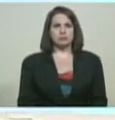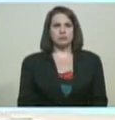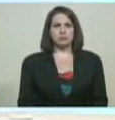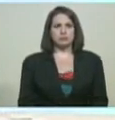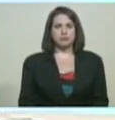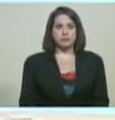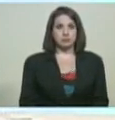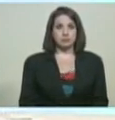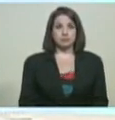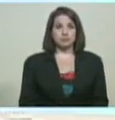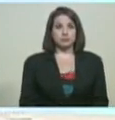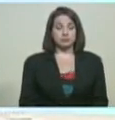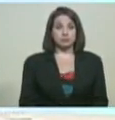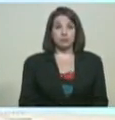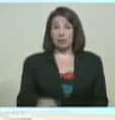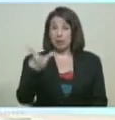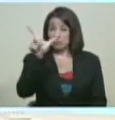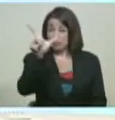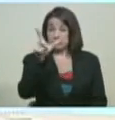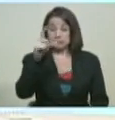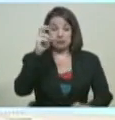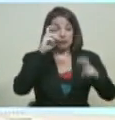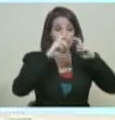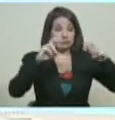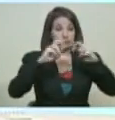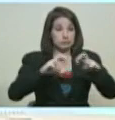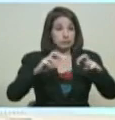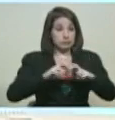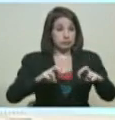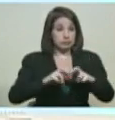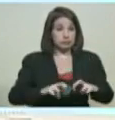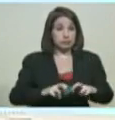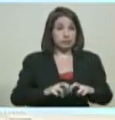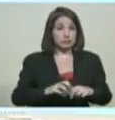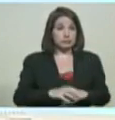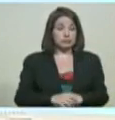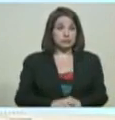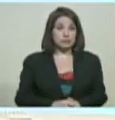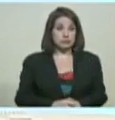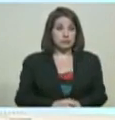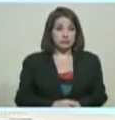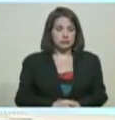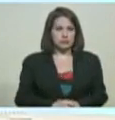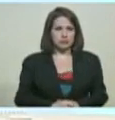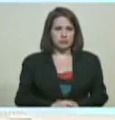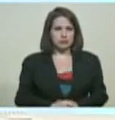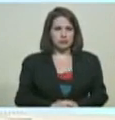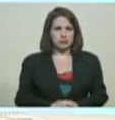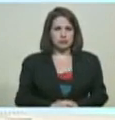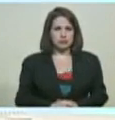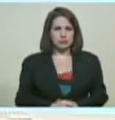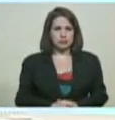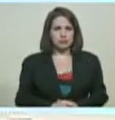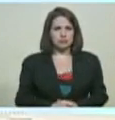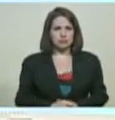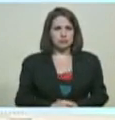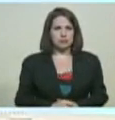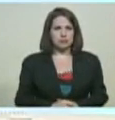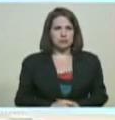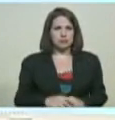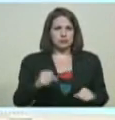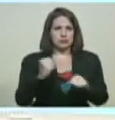metido a escrutar a revisar a fondo la labor de